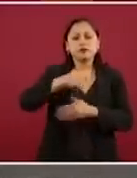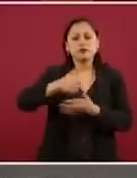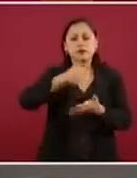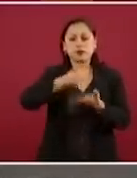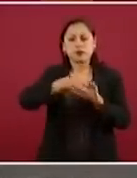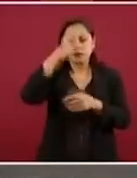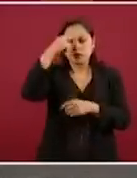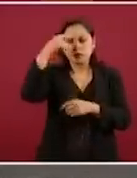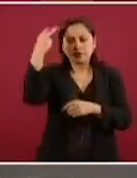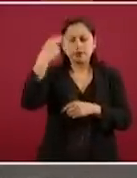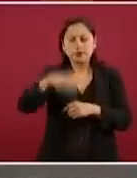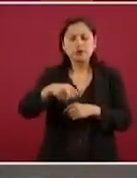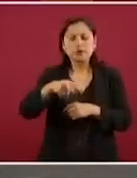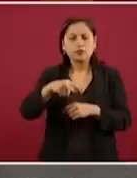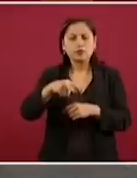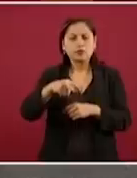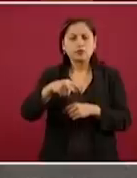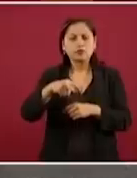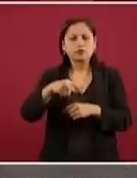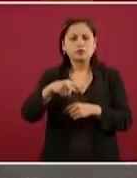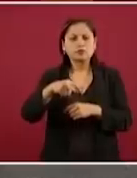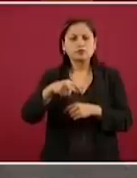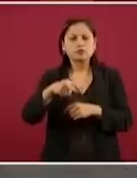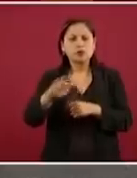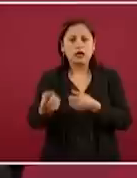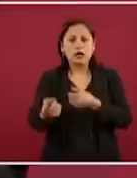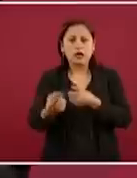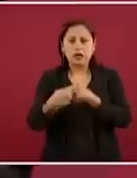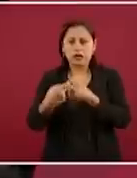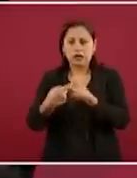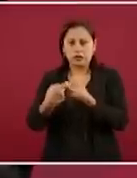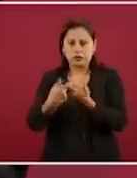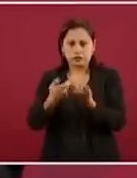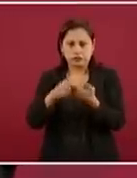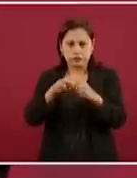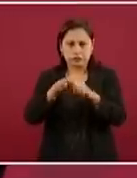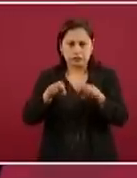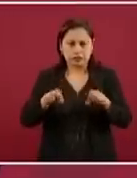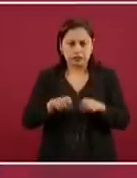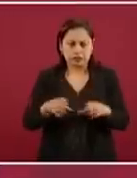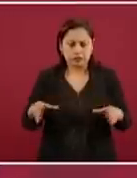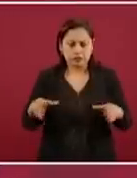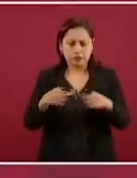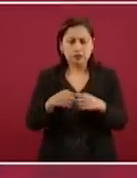el mayor número de integrantes del gabinete eran mujeres,